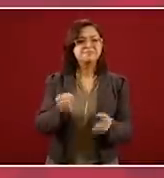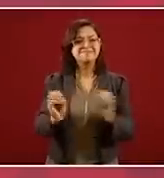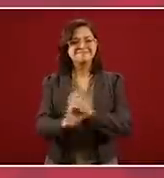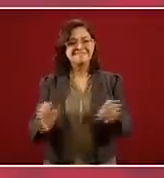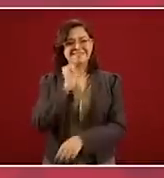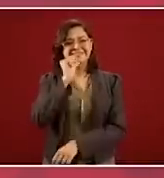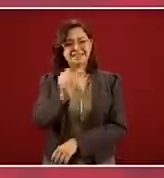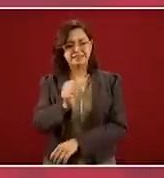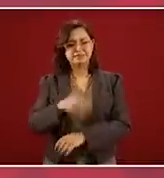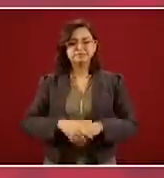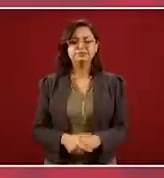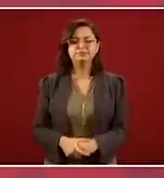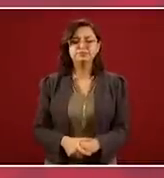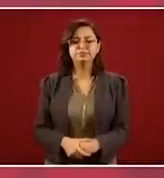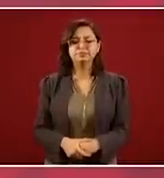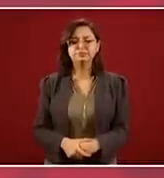O sea,